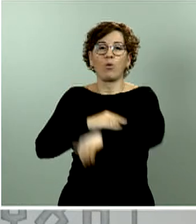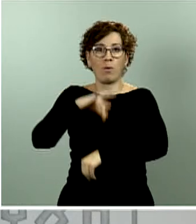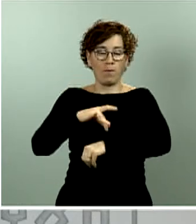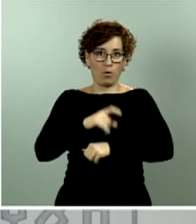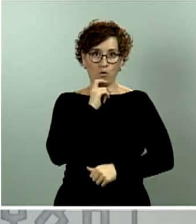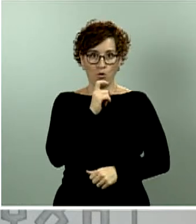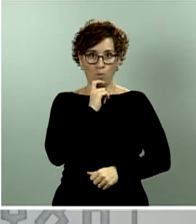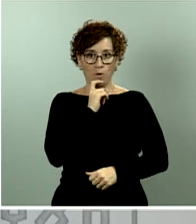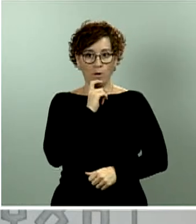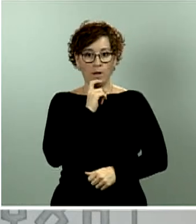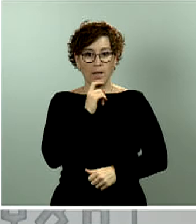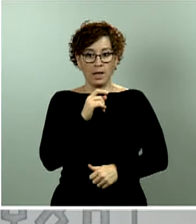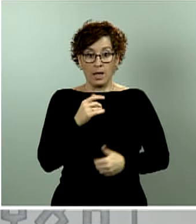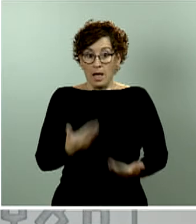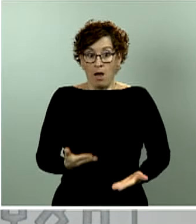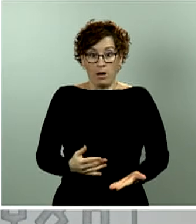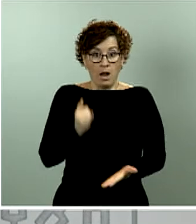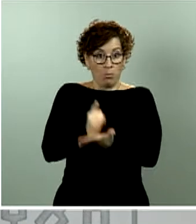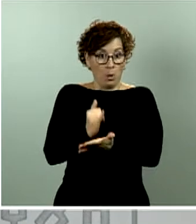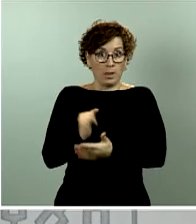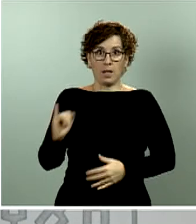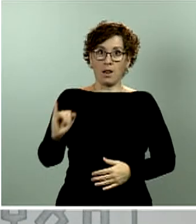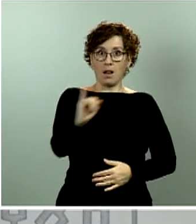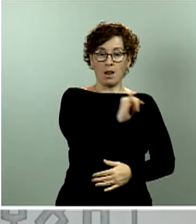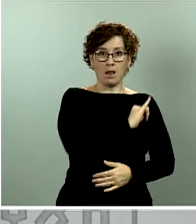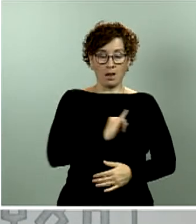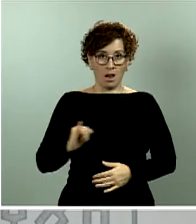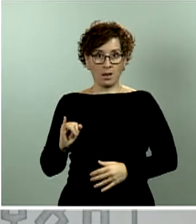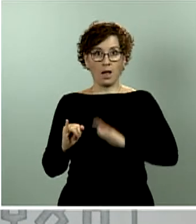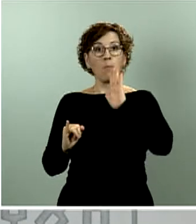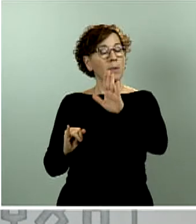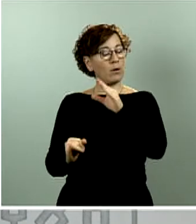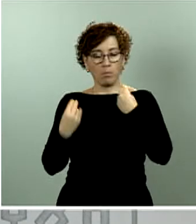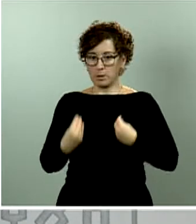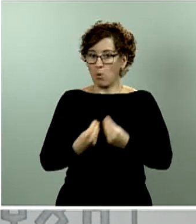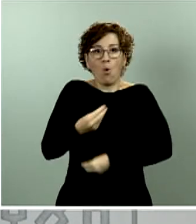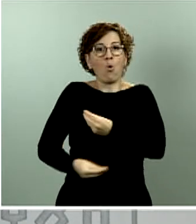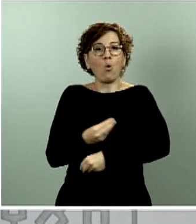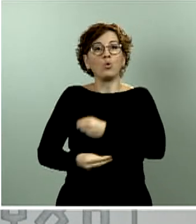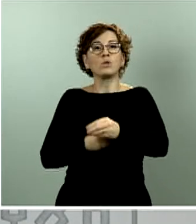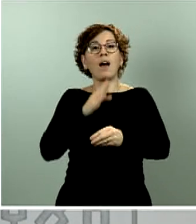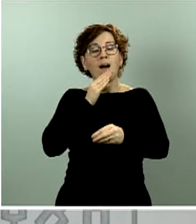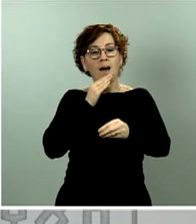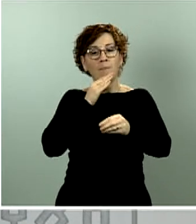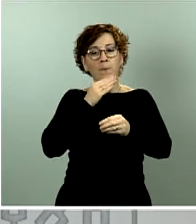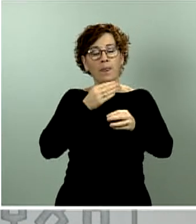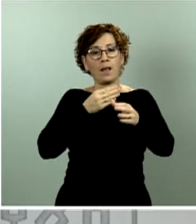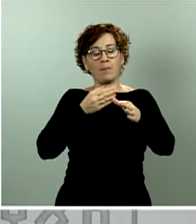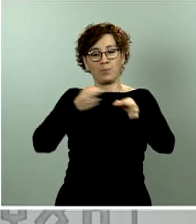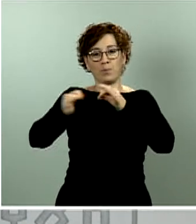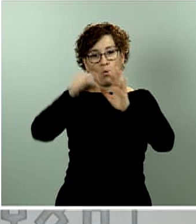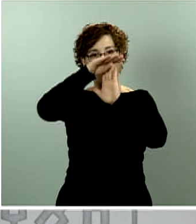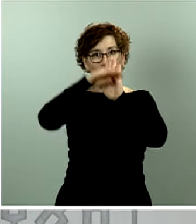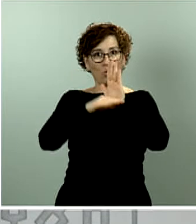disponibles y se van a utilizar tal y como se define en los protocolos vigentes que están publicados en la página web, y en breve tendremos mucho